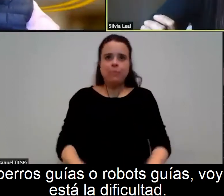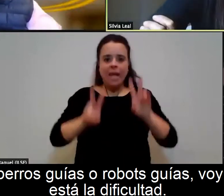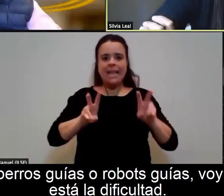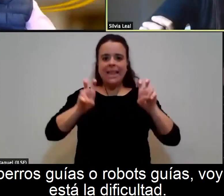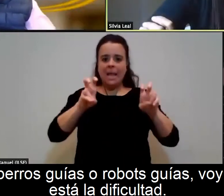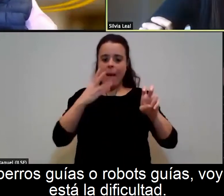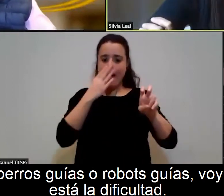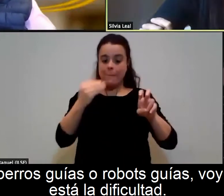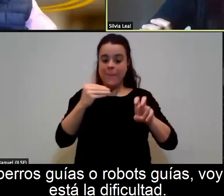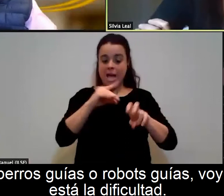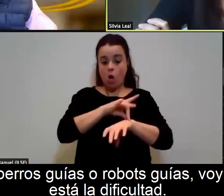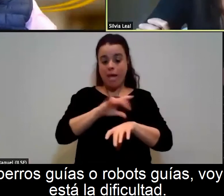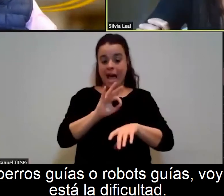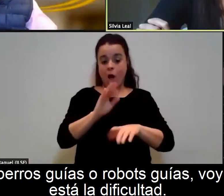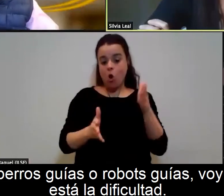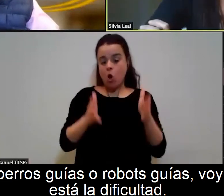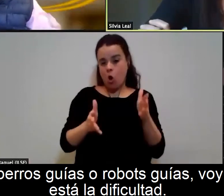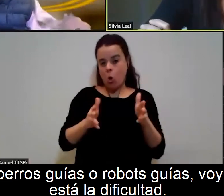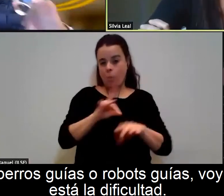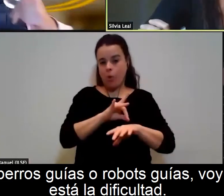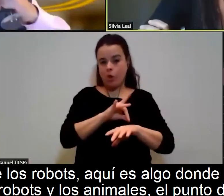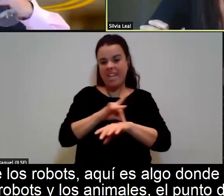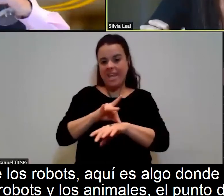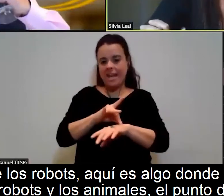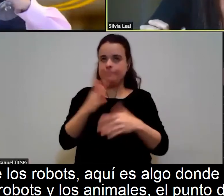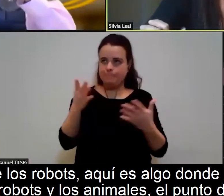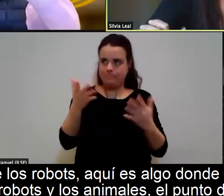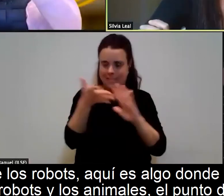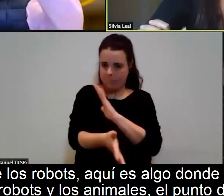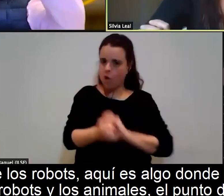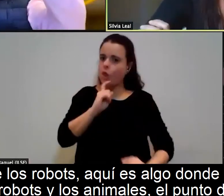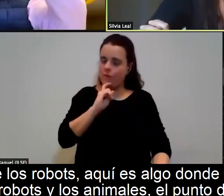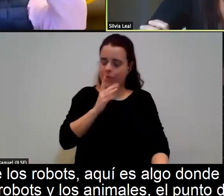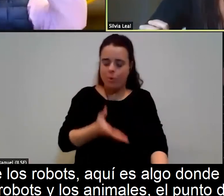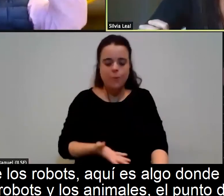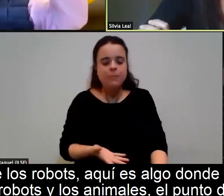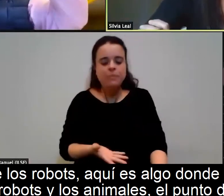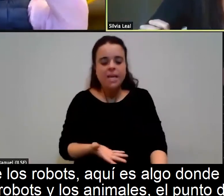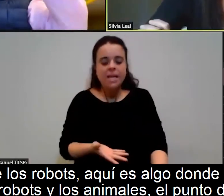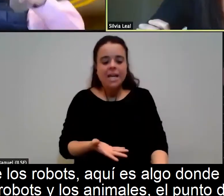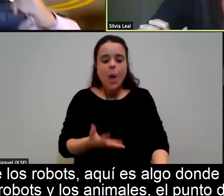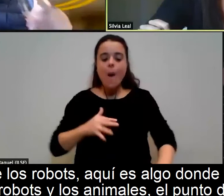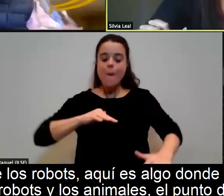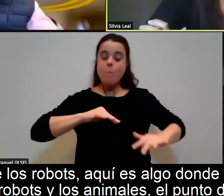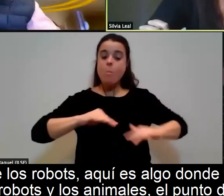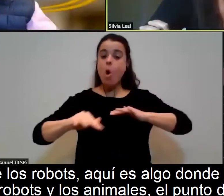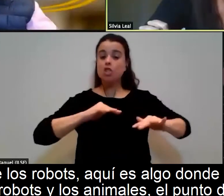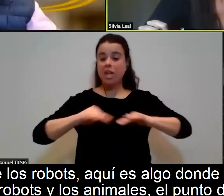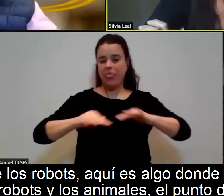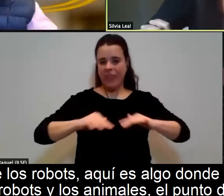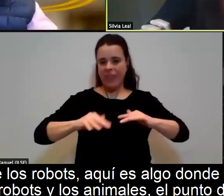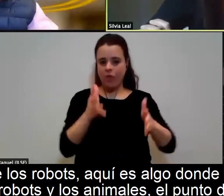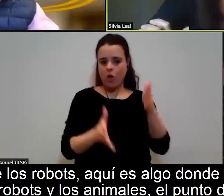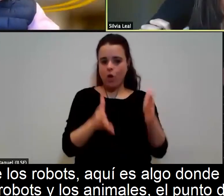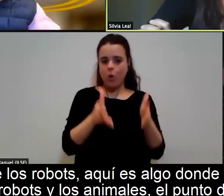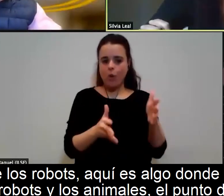robots guías, voy a decir dónde está la dificultad. Y es que la motricidad de los robots todavía, aquí